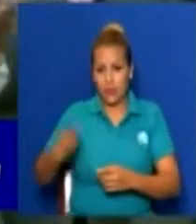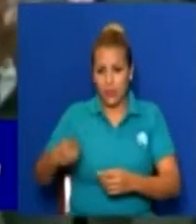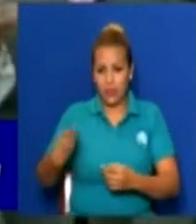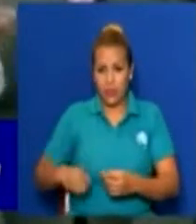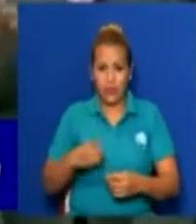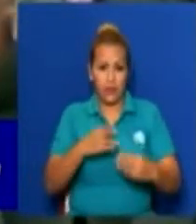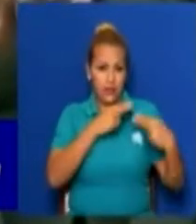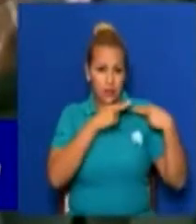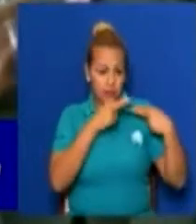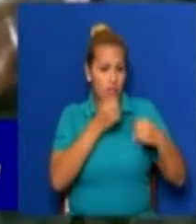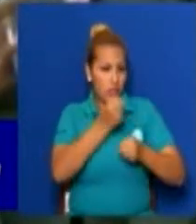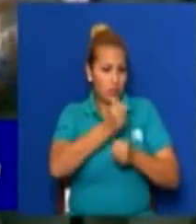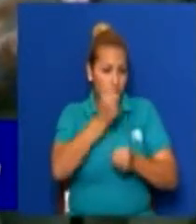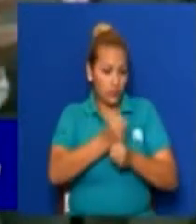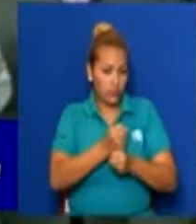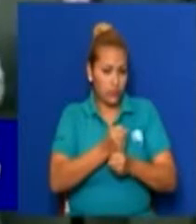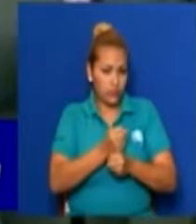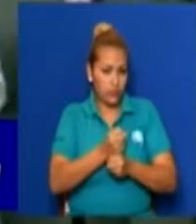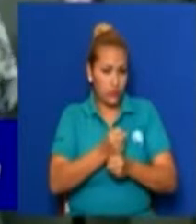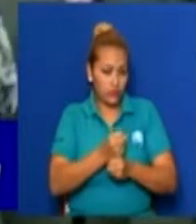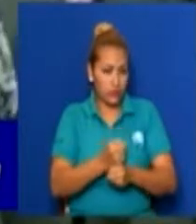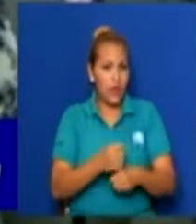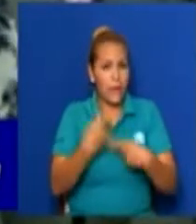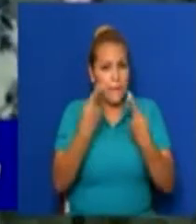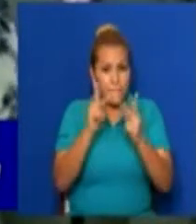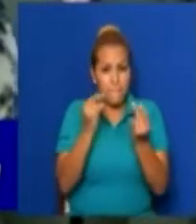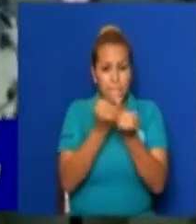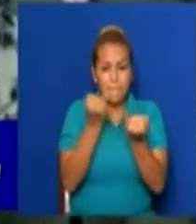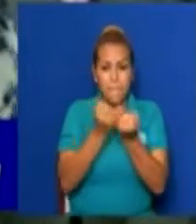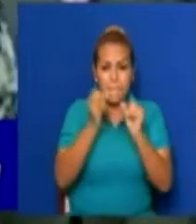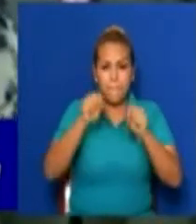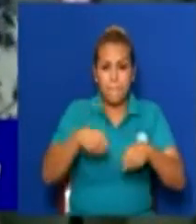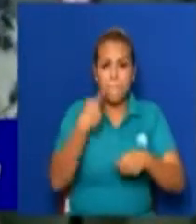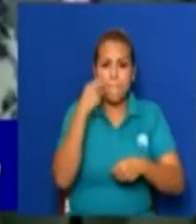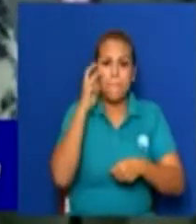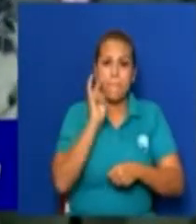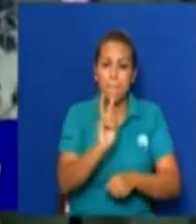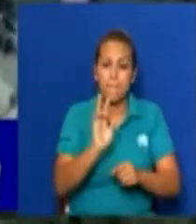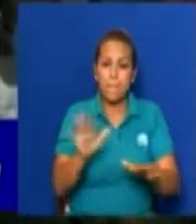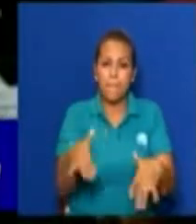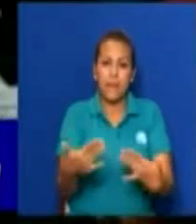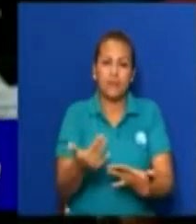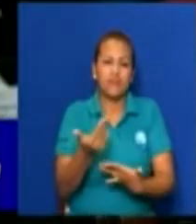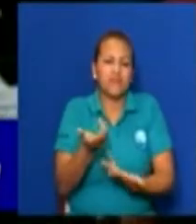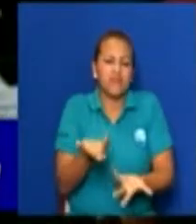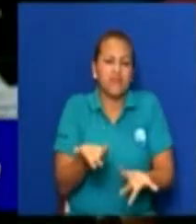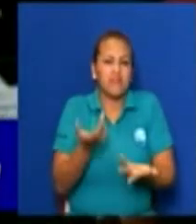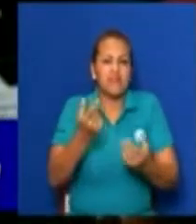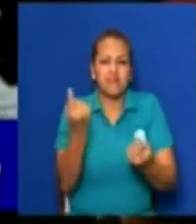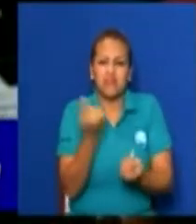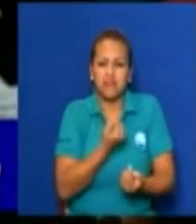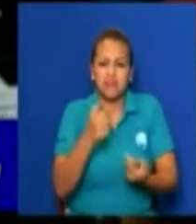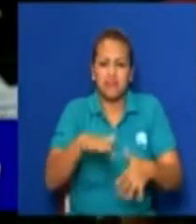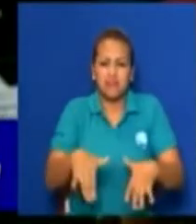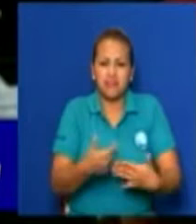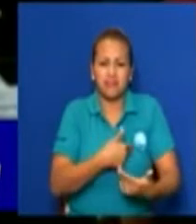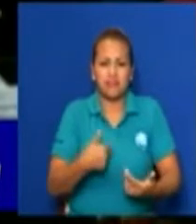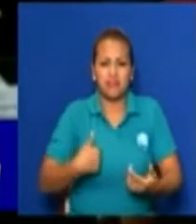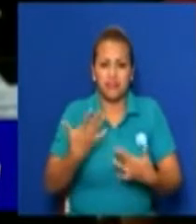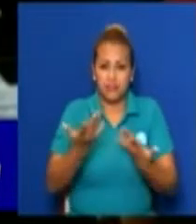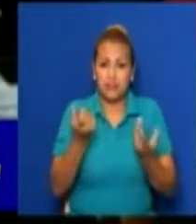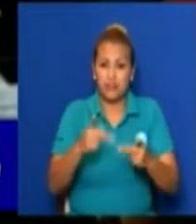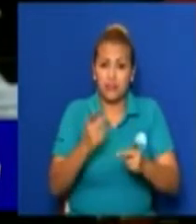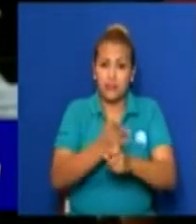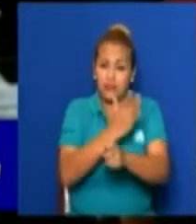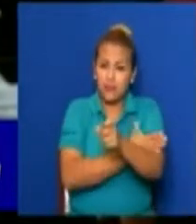Decir que no hemos avanzado es no reconocer lo que hemos venido haciendo por muchísimos años. Tenemos muchas antecesoras, mujeres que han